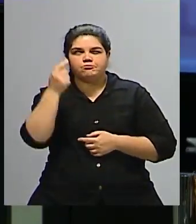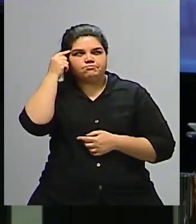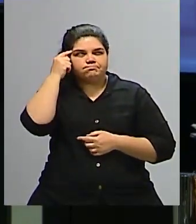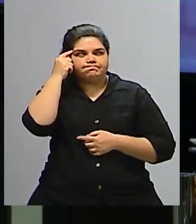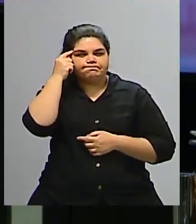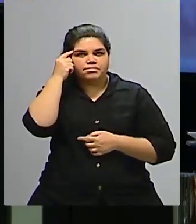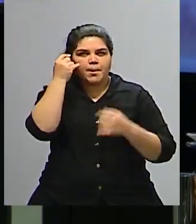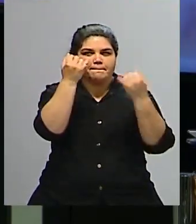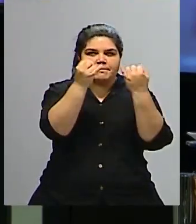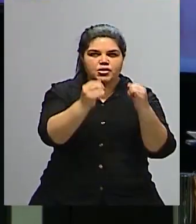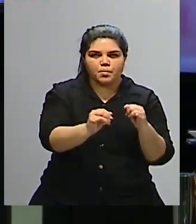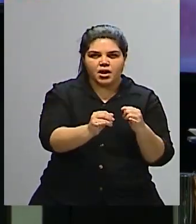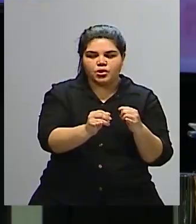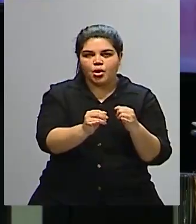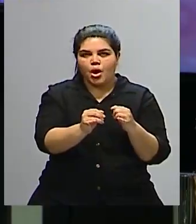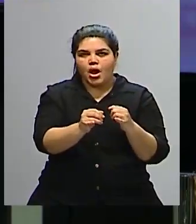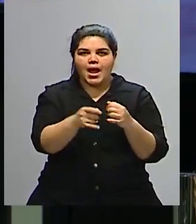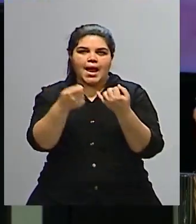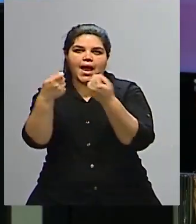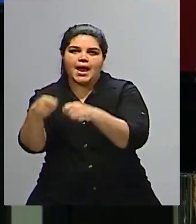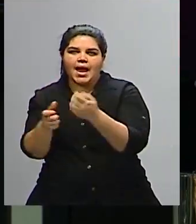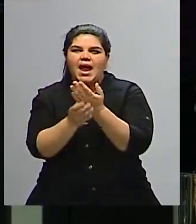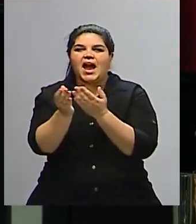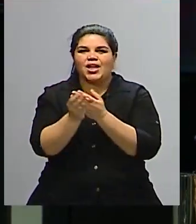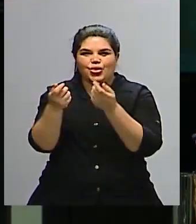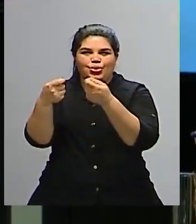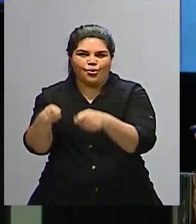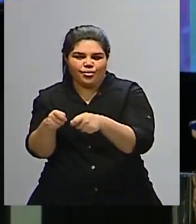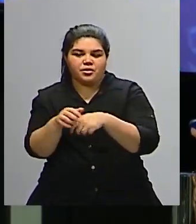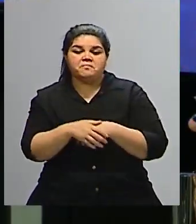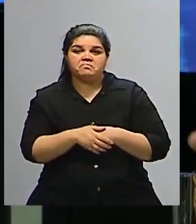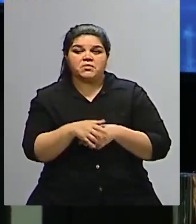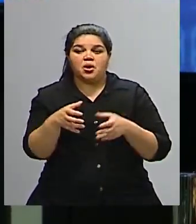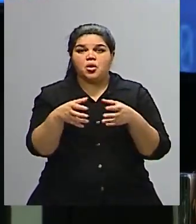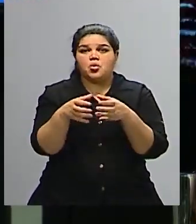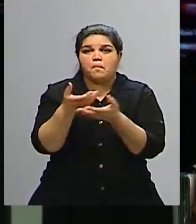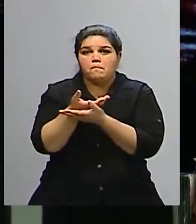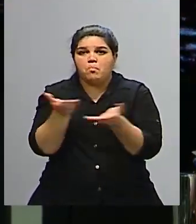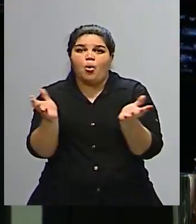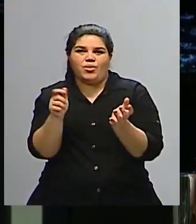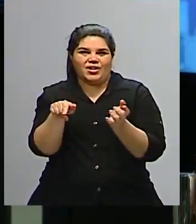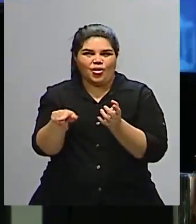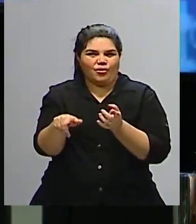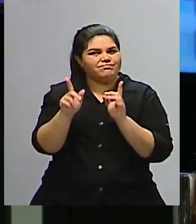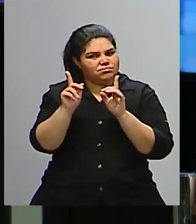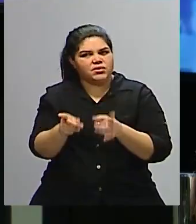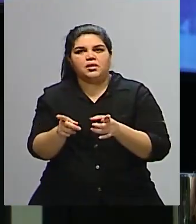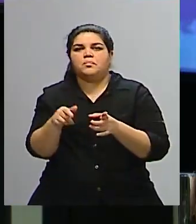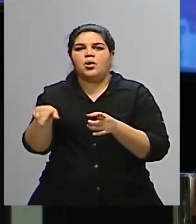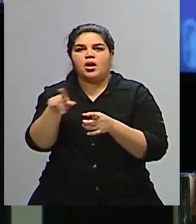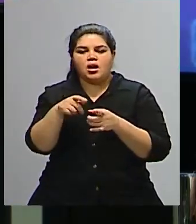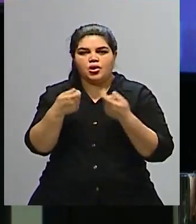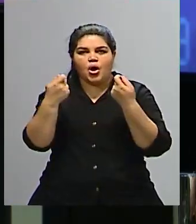gasto. ¿Sí? Vamos a gastar. El Estado va a gastar, el sector público va a gastar. ¿Cómo es ese proceso de gasto? O sea,